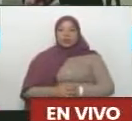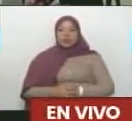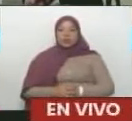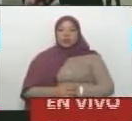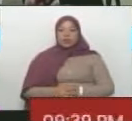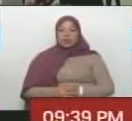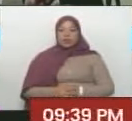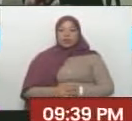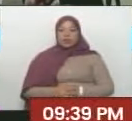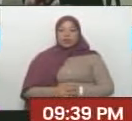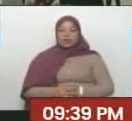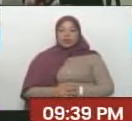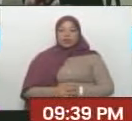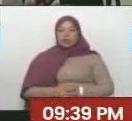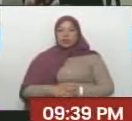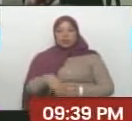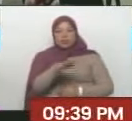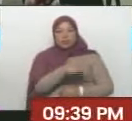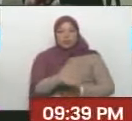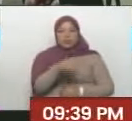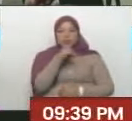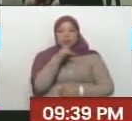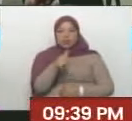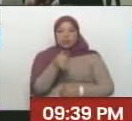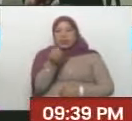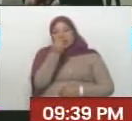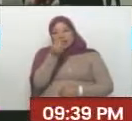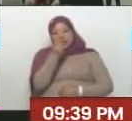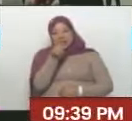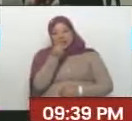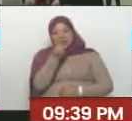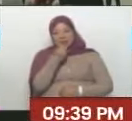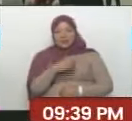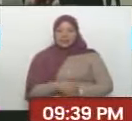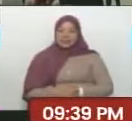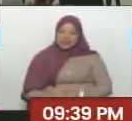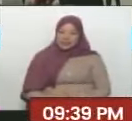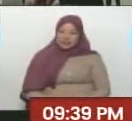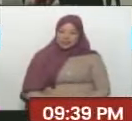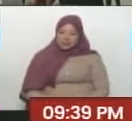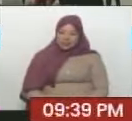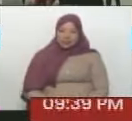Y estará la arepa, Ana Cecilia. Me la como.